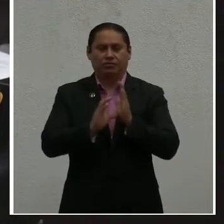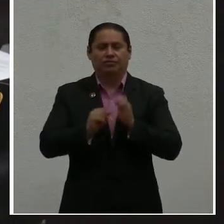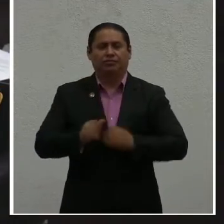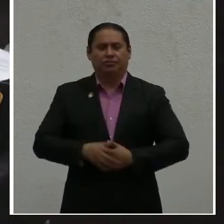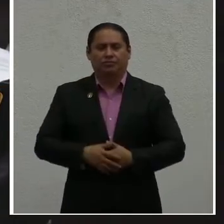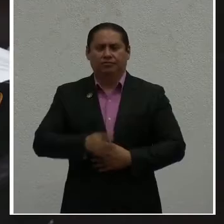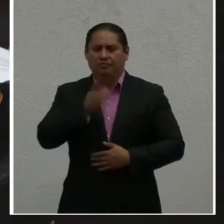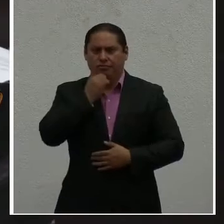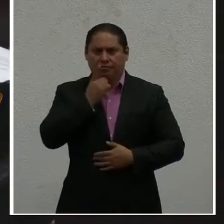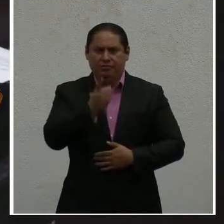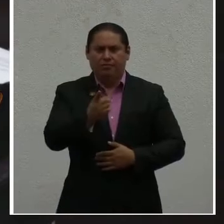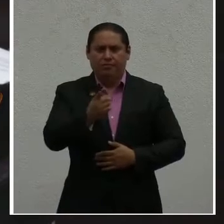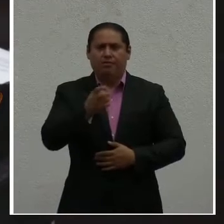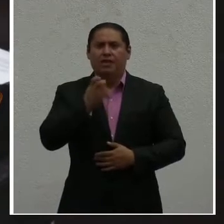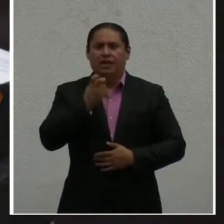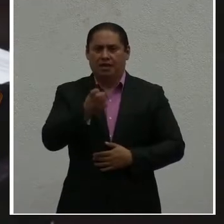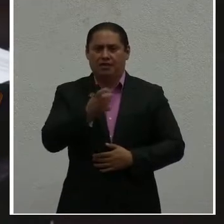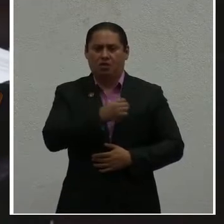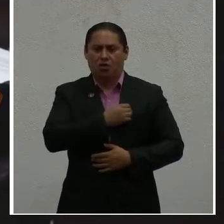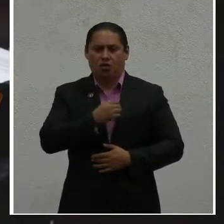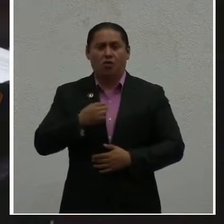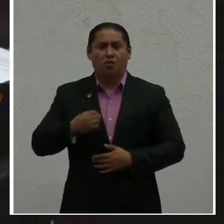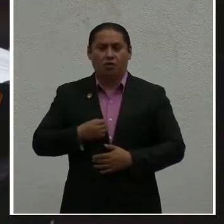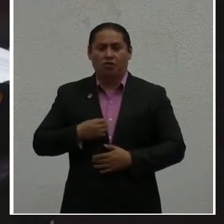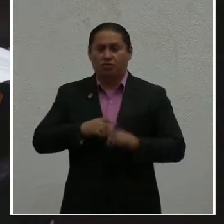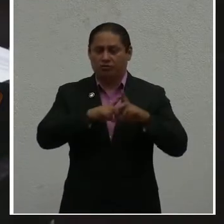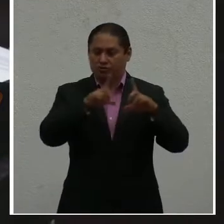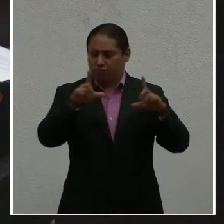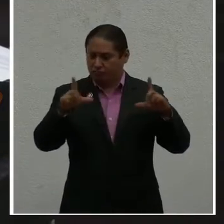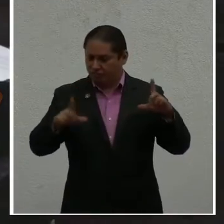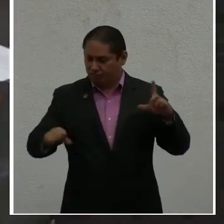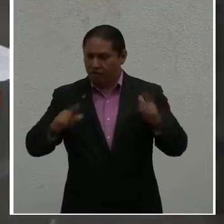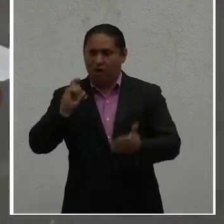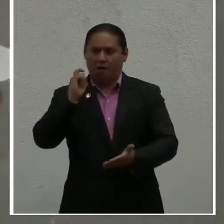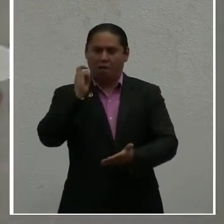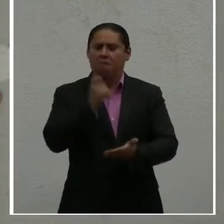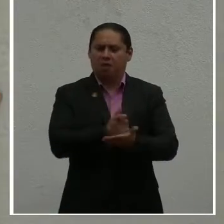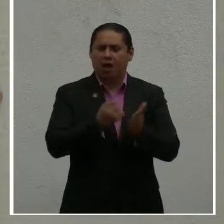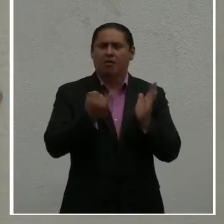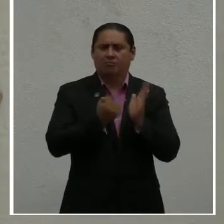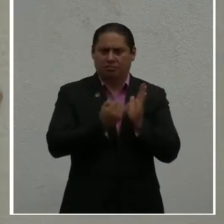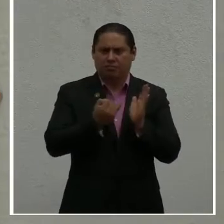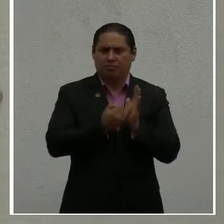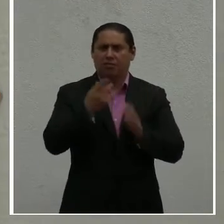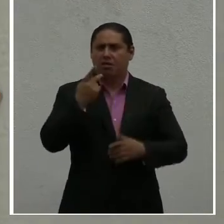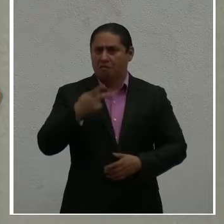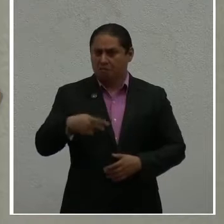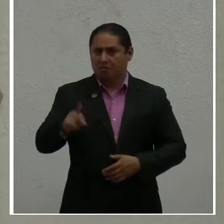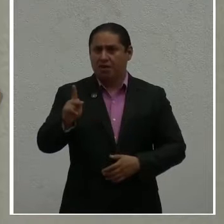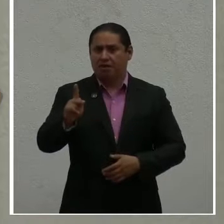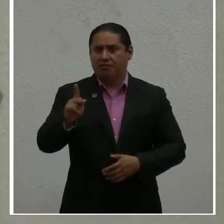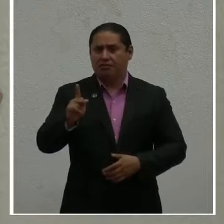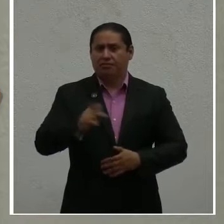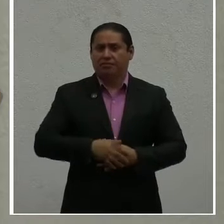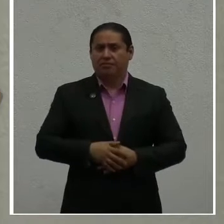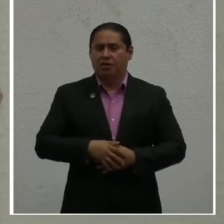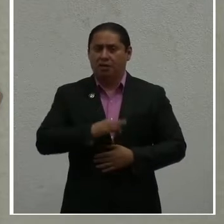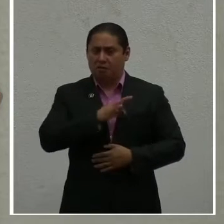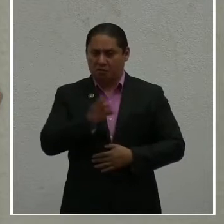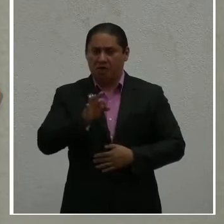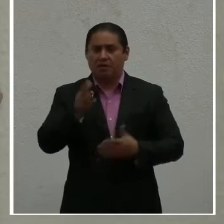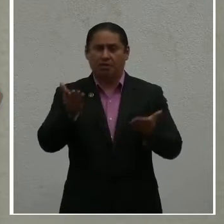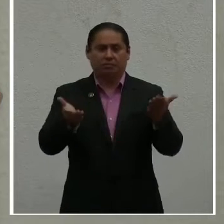donde dice que es obligación de los mexicanos pagar contribuciones, pero siempre y cuando sea proporcional